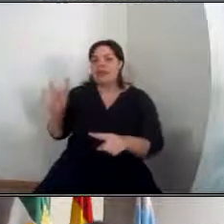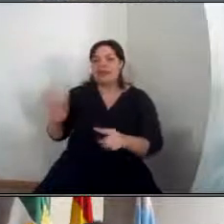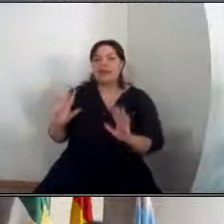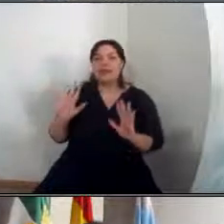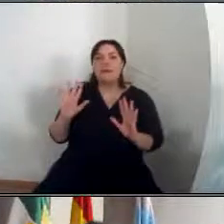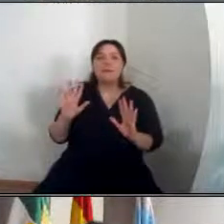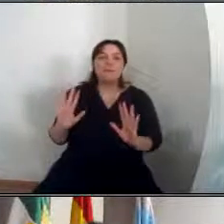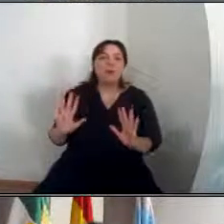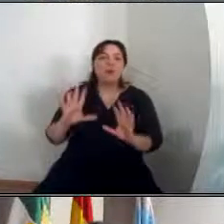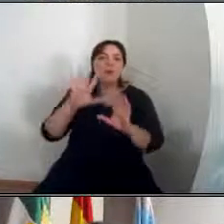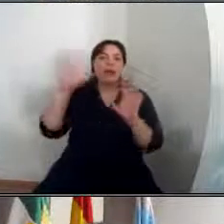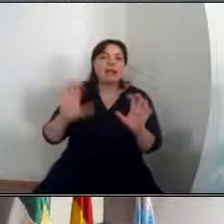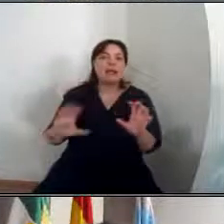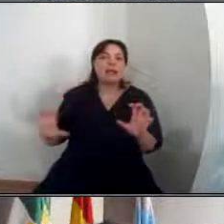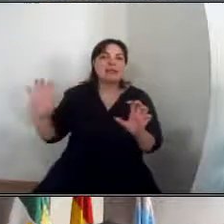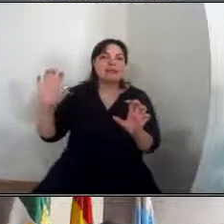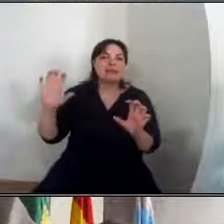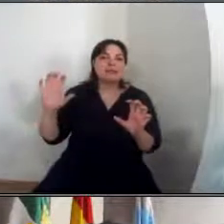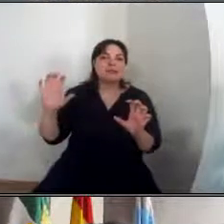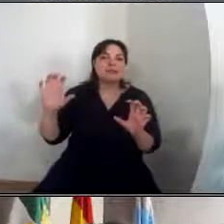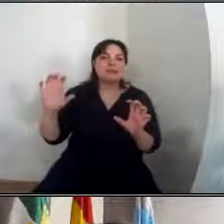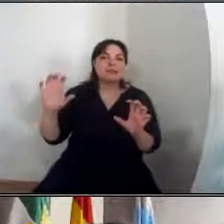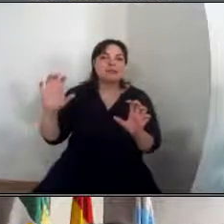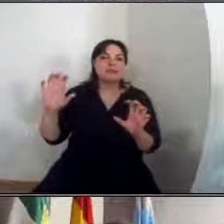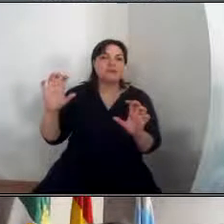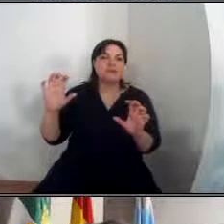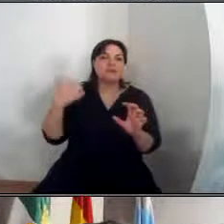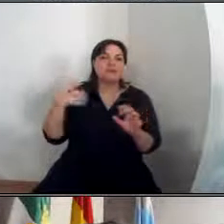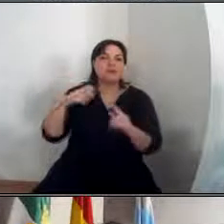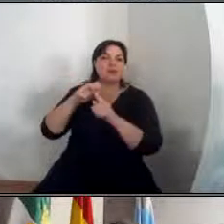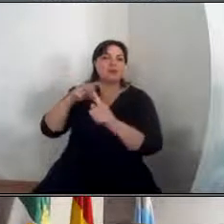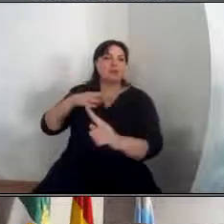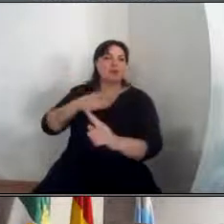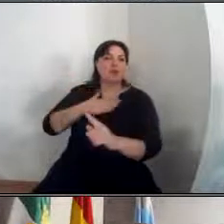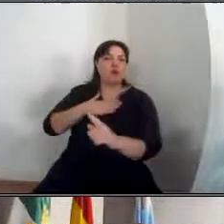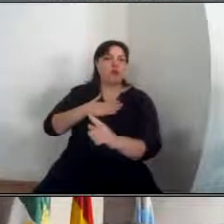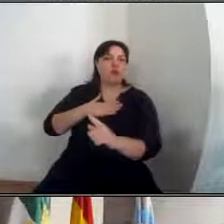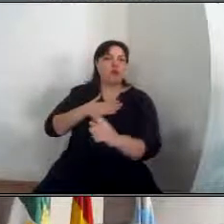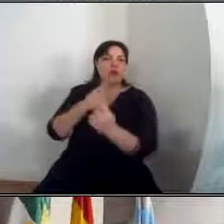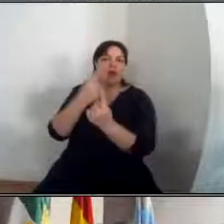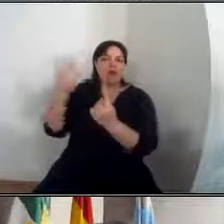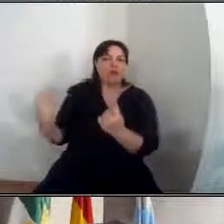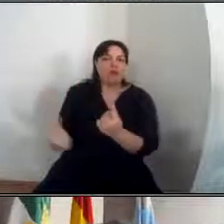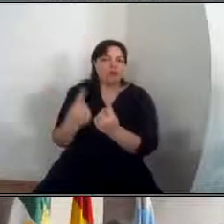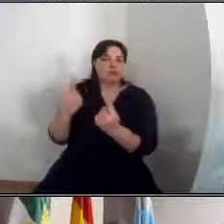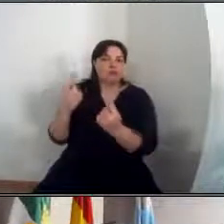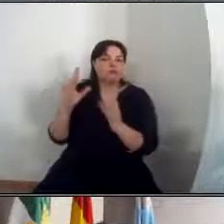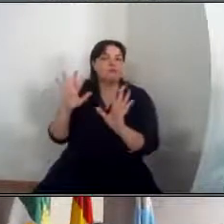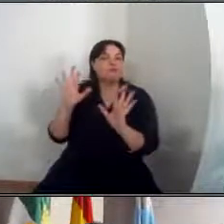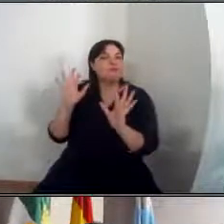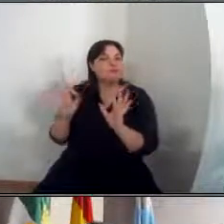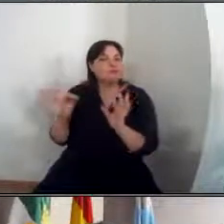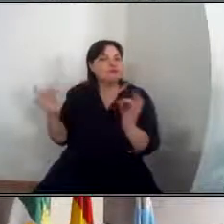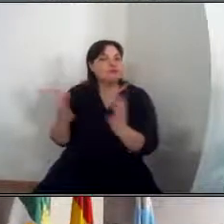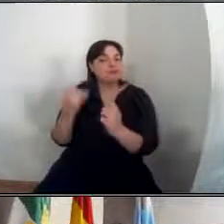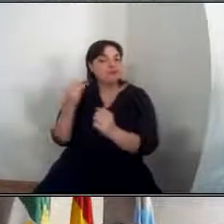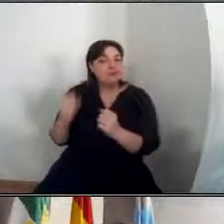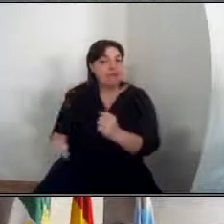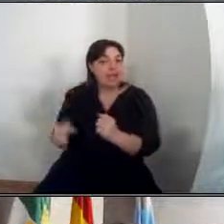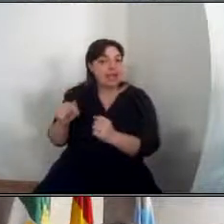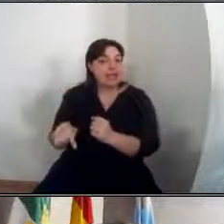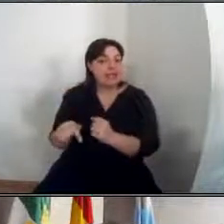países tienden a tener su propio punto de vista, pero no es menos cierto que en esta crisis las